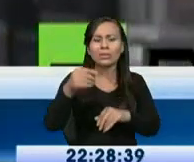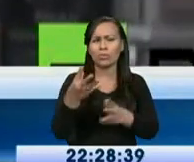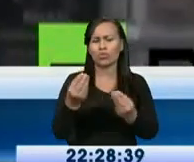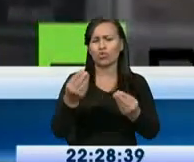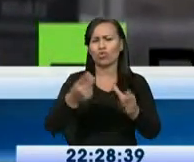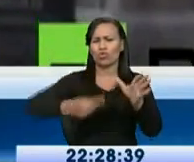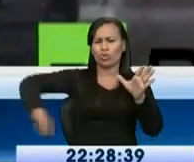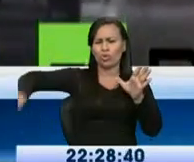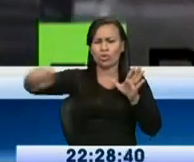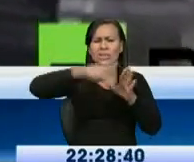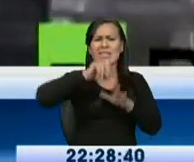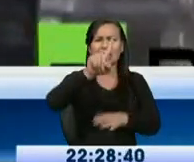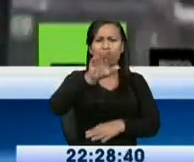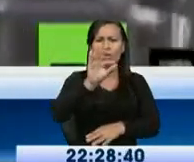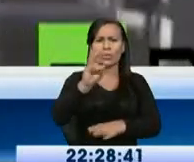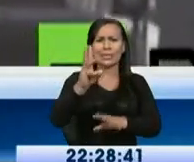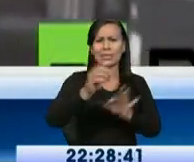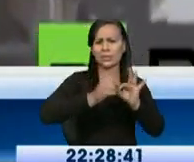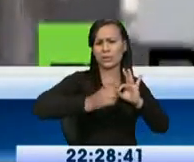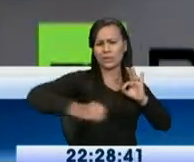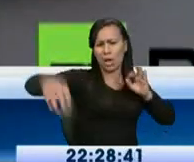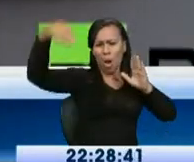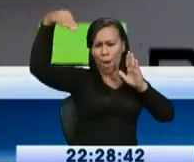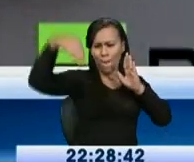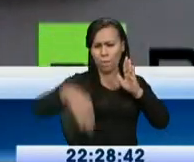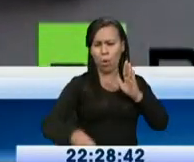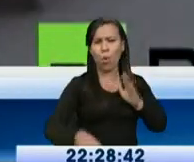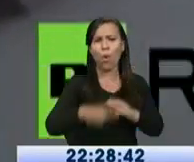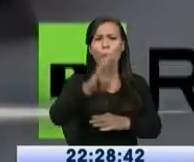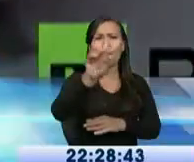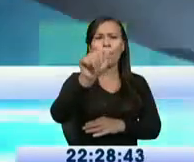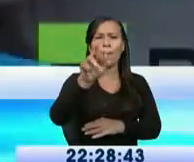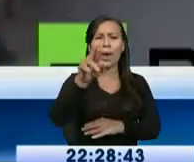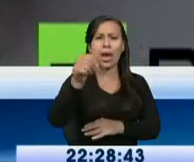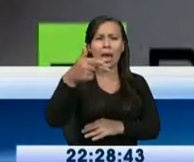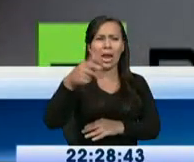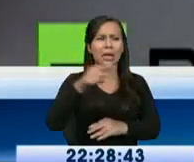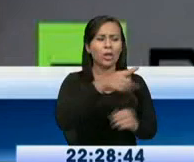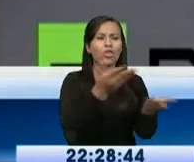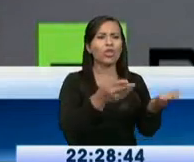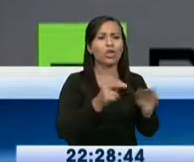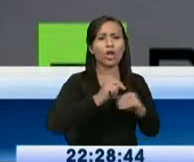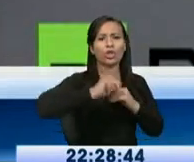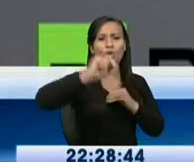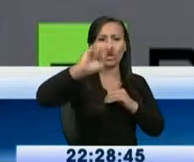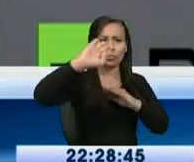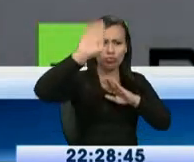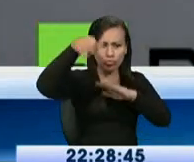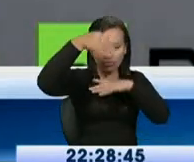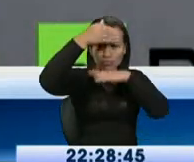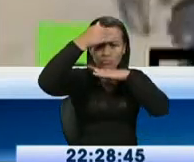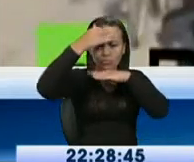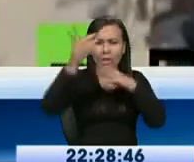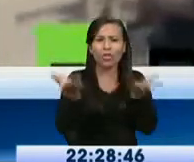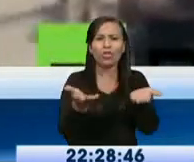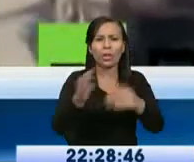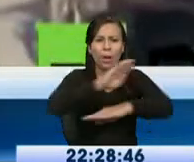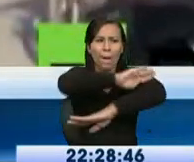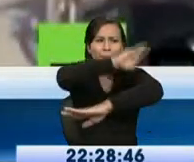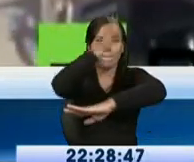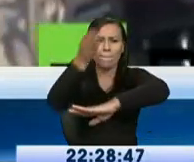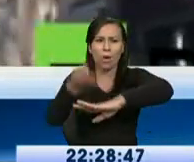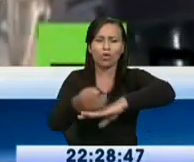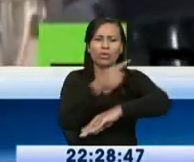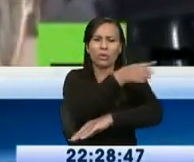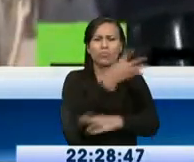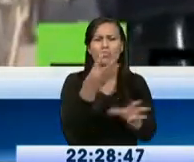196 kilómetros de profundidad de la provincia de Badakhshan, al norte de Afganistán, en el sector montañoso de Hindu Kush. Por